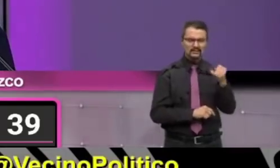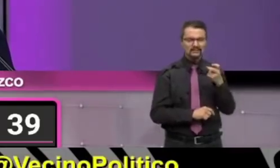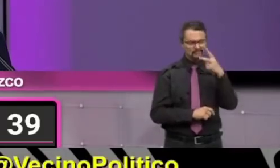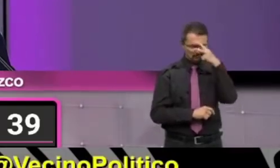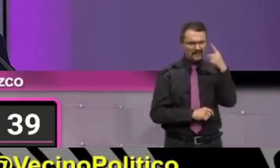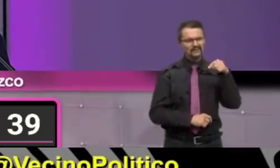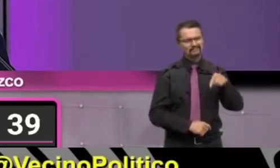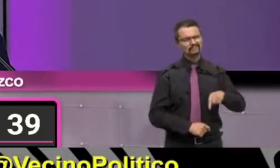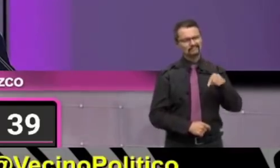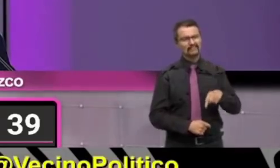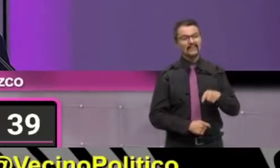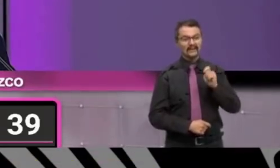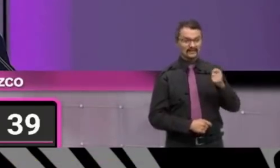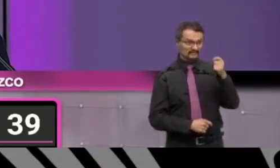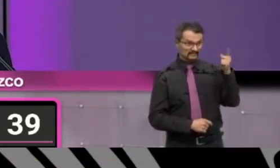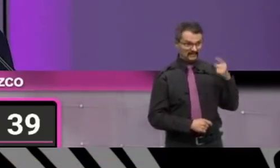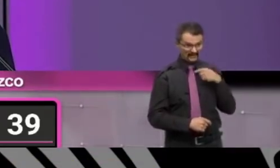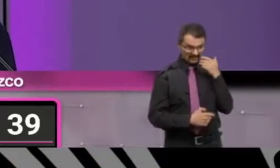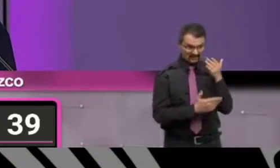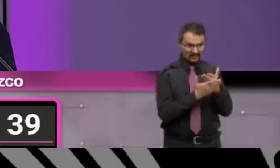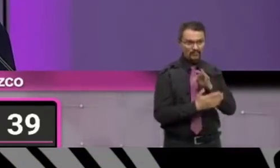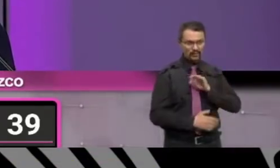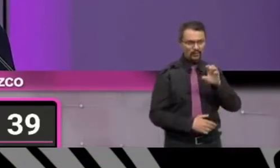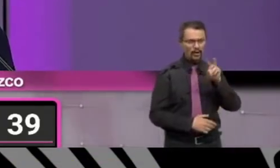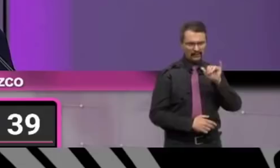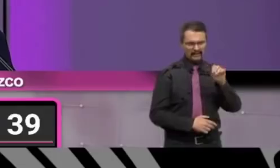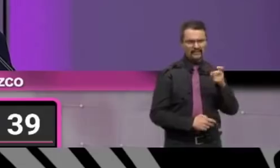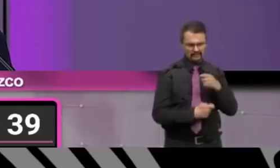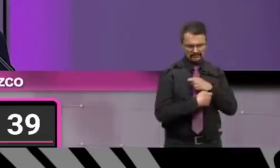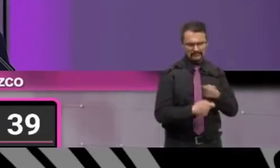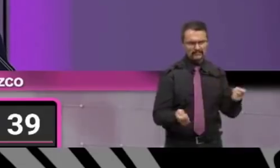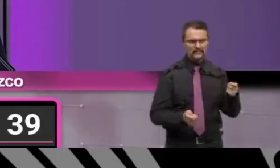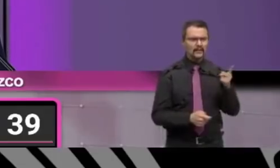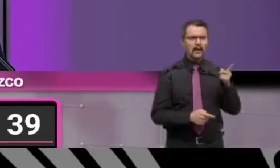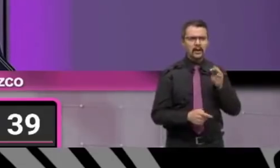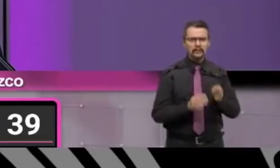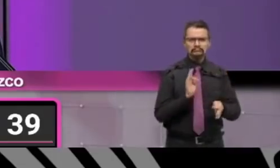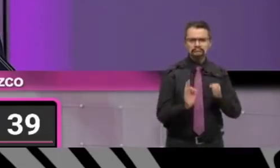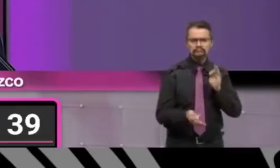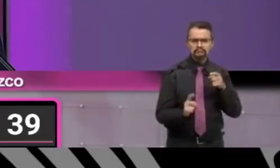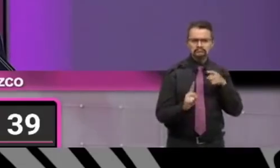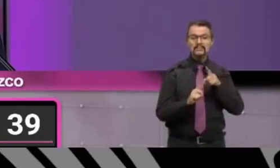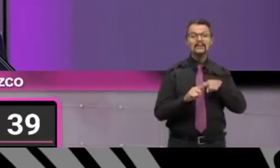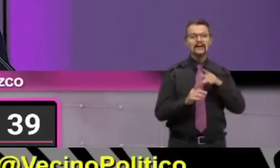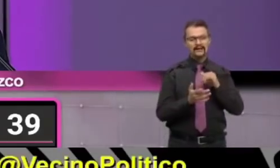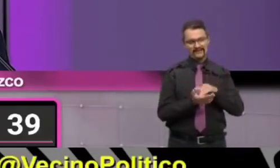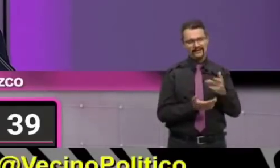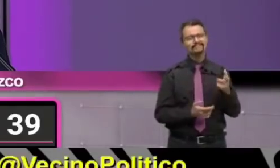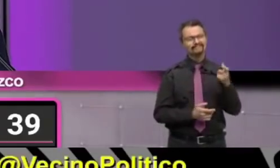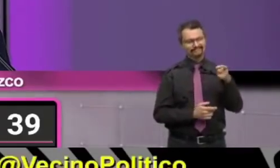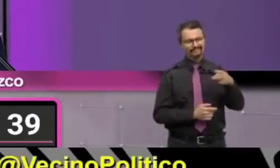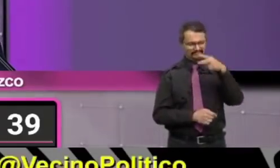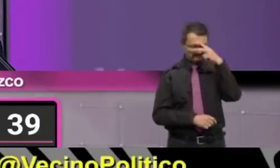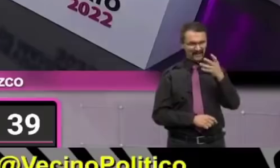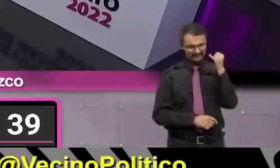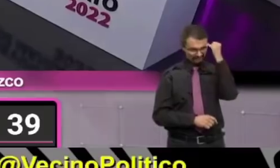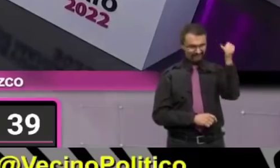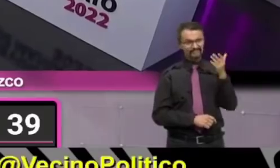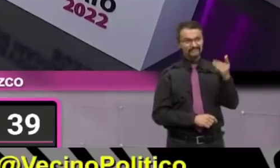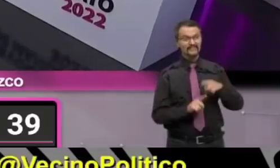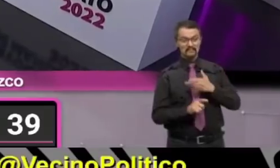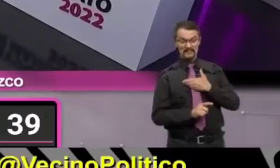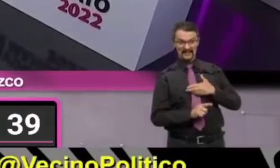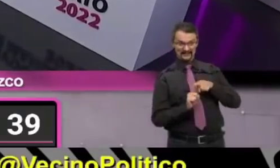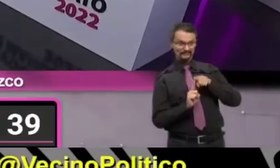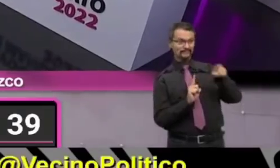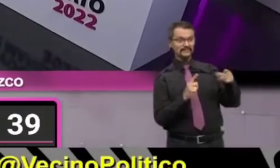la misión permanente de México en la ONU. Entonces, ahí fue un liderazgo mundial que tuvo a bien proponer el Poder Ejecutivo Federal. Déjame dejarlo ahí, quiero